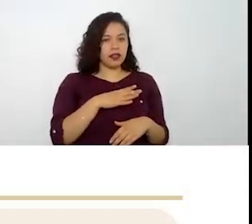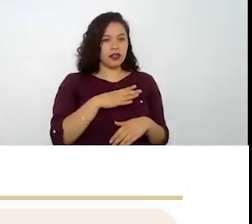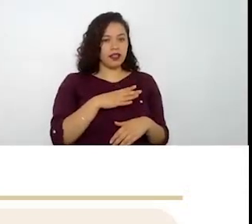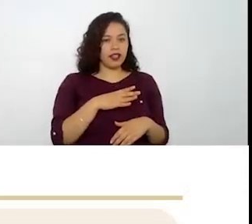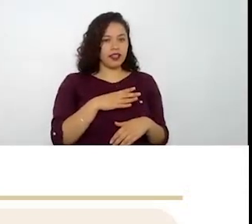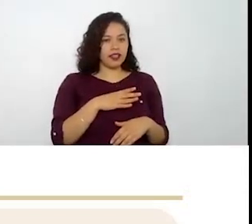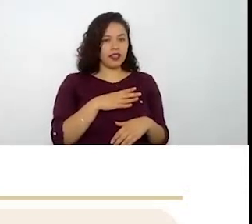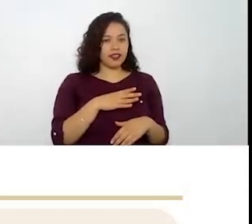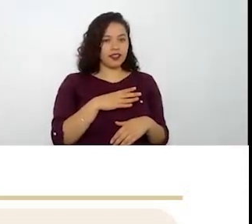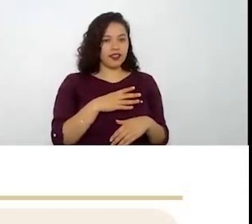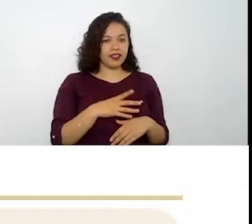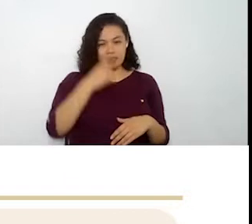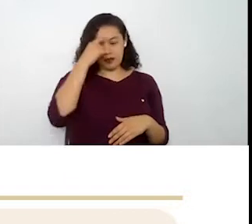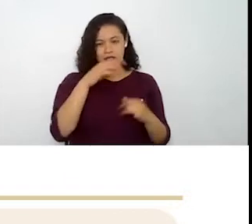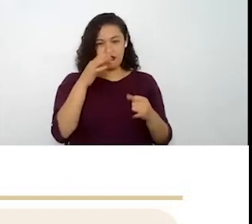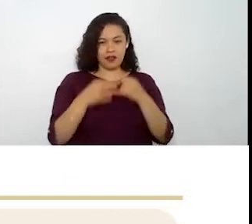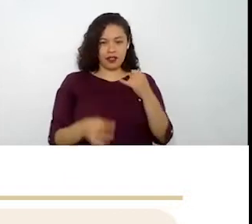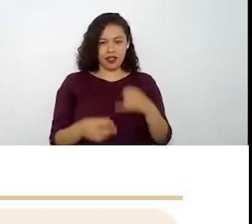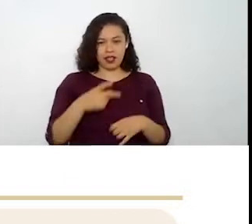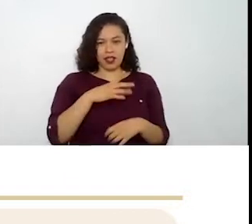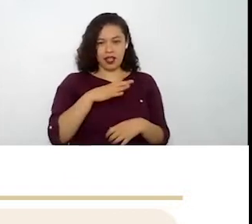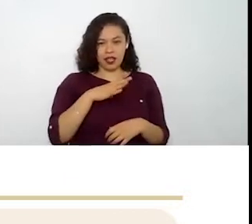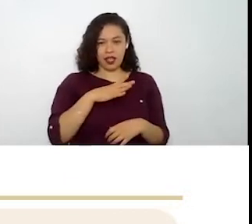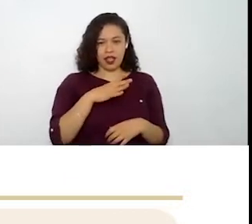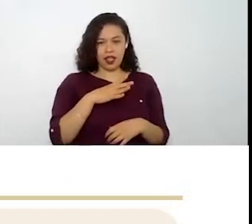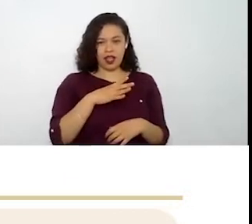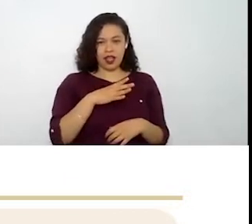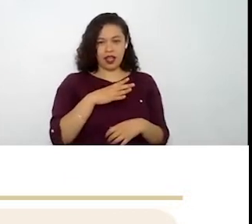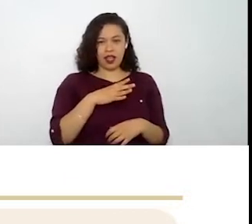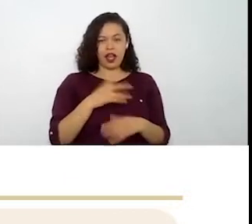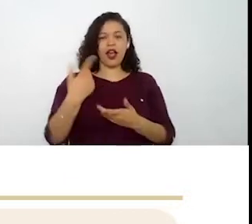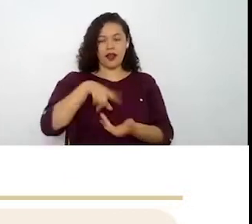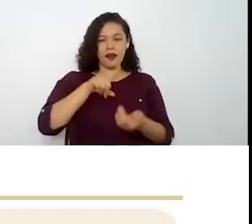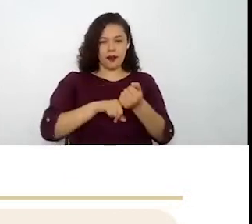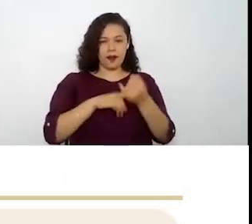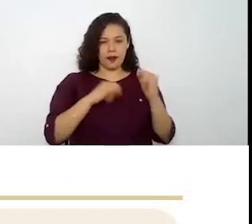los servicios que finalmente se prestan en la institución